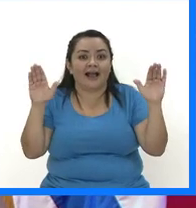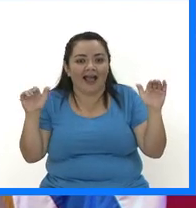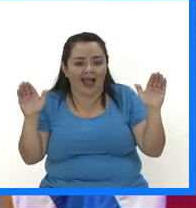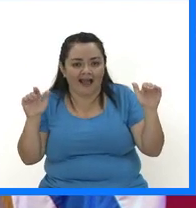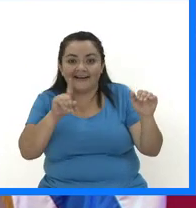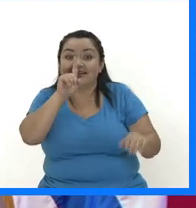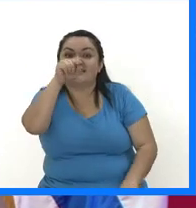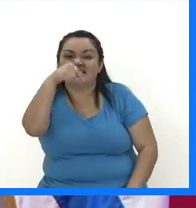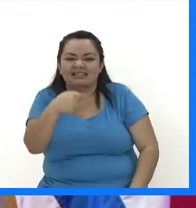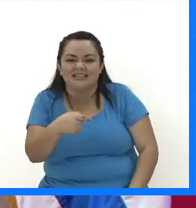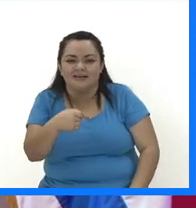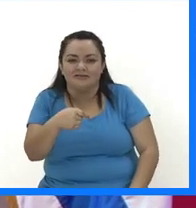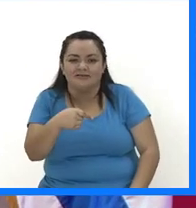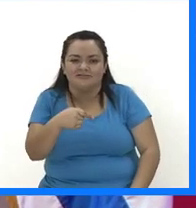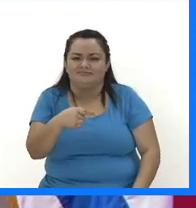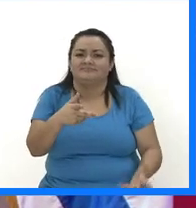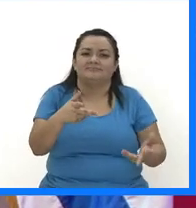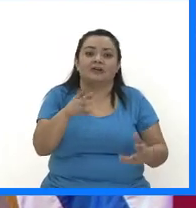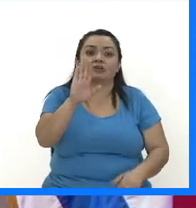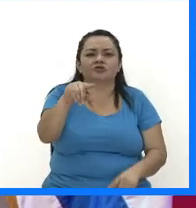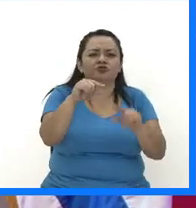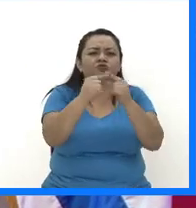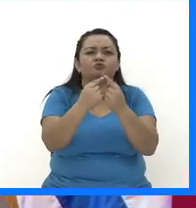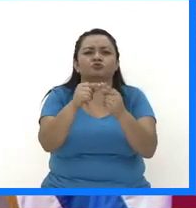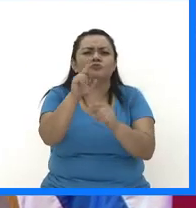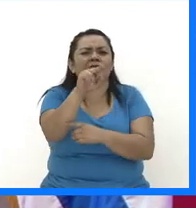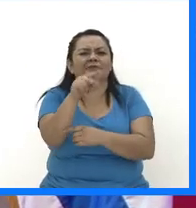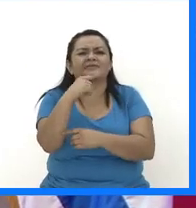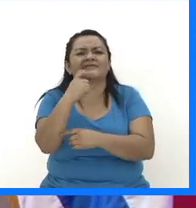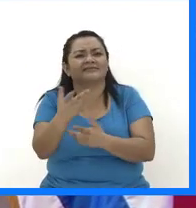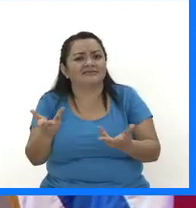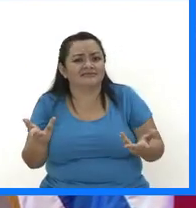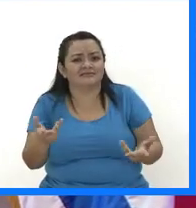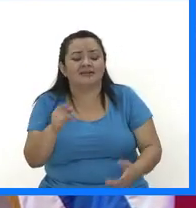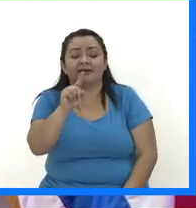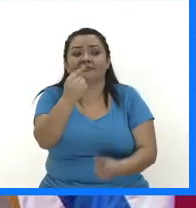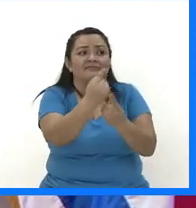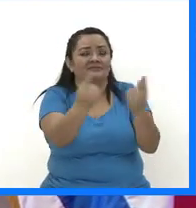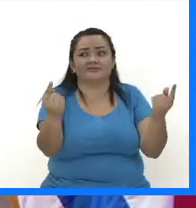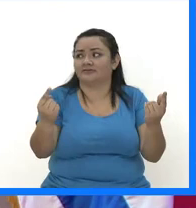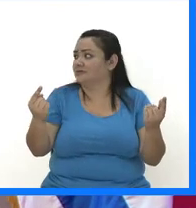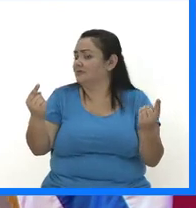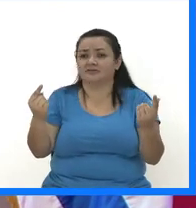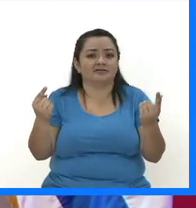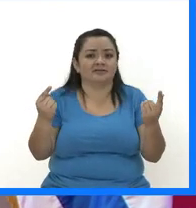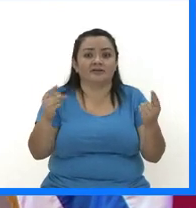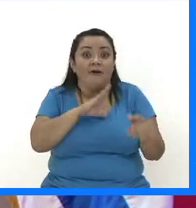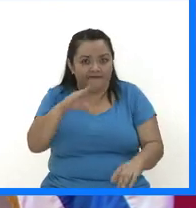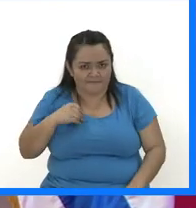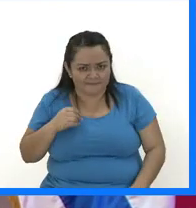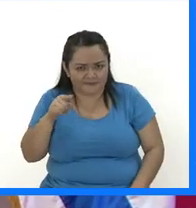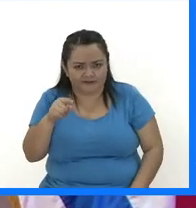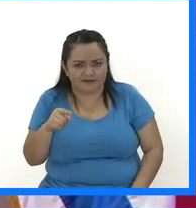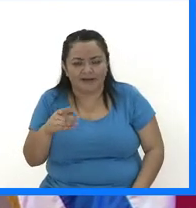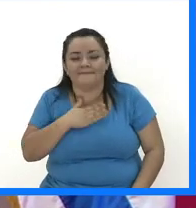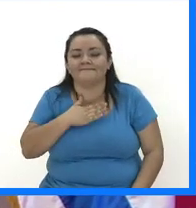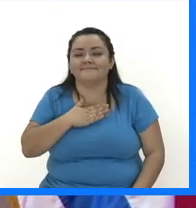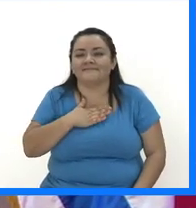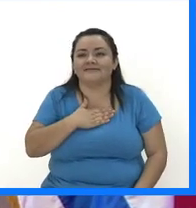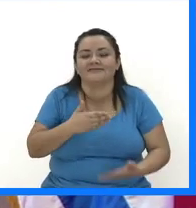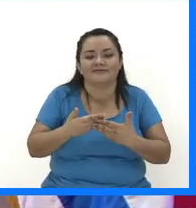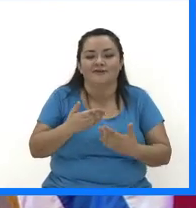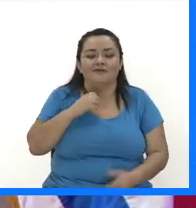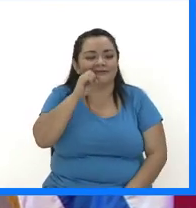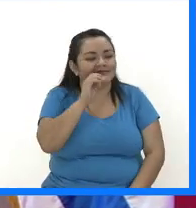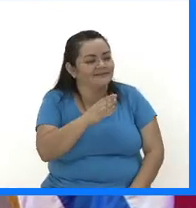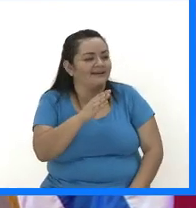gallinas el problema es tu grupo de amigos el problema son las personas que podrán ser tus mismos familiares y se lo decía mi hijo hace 15